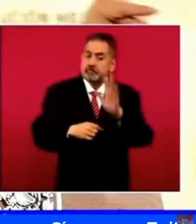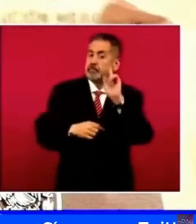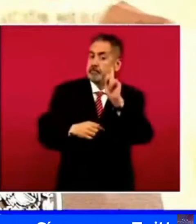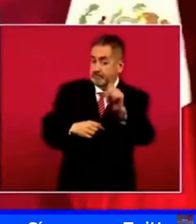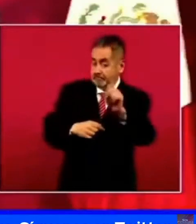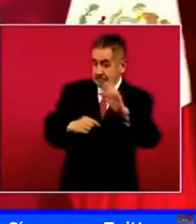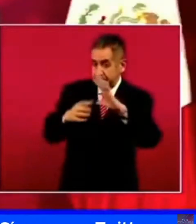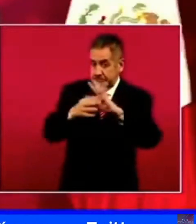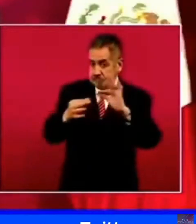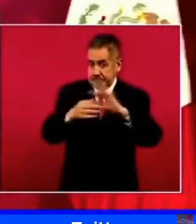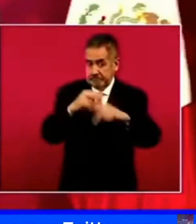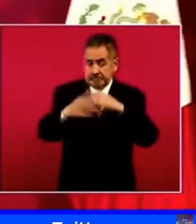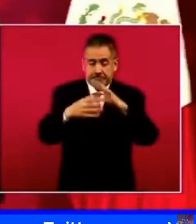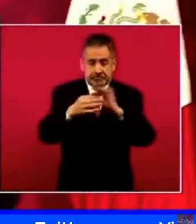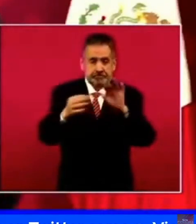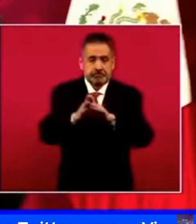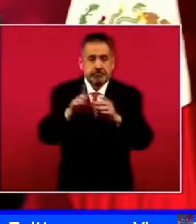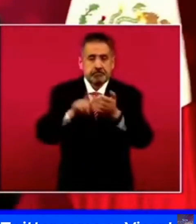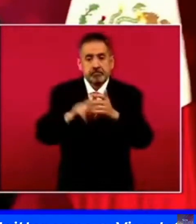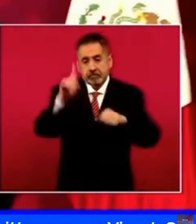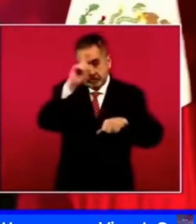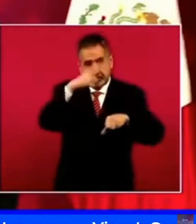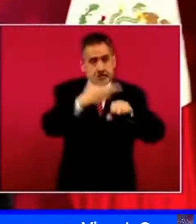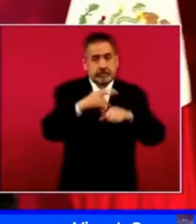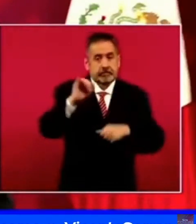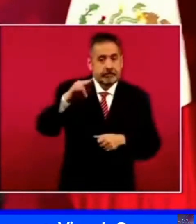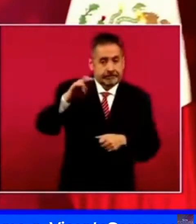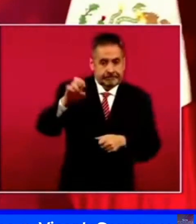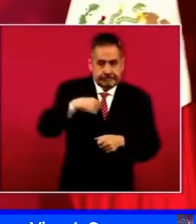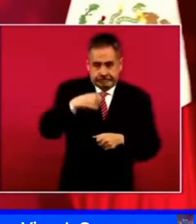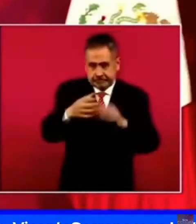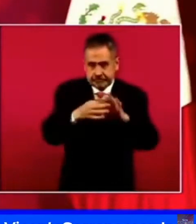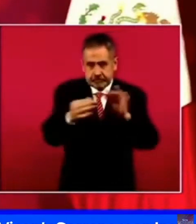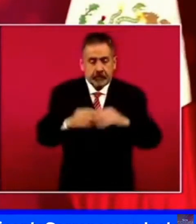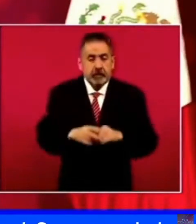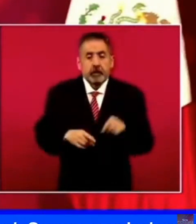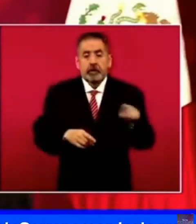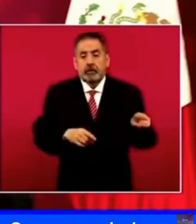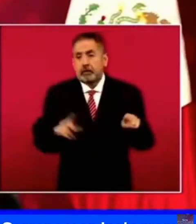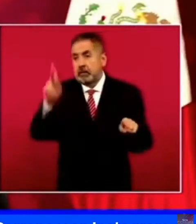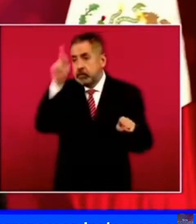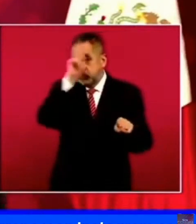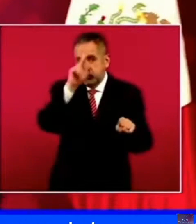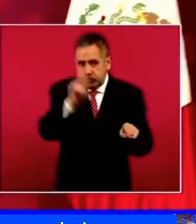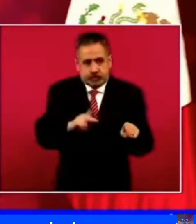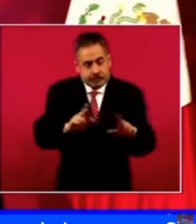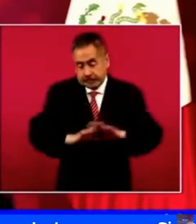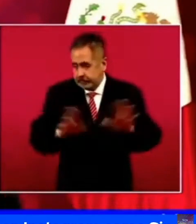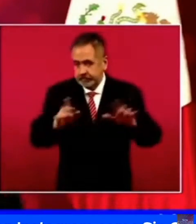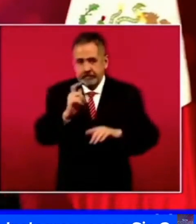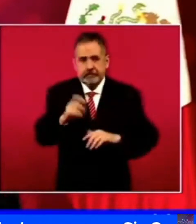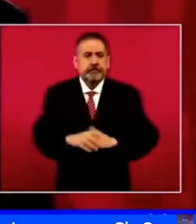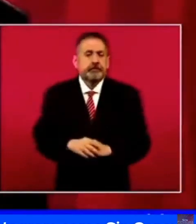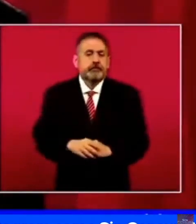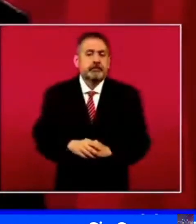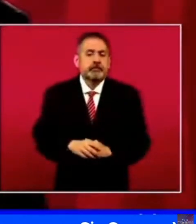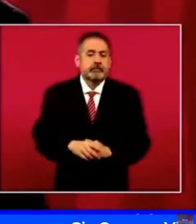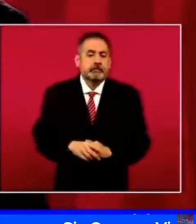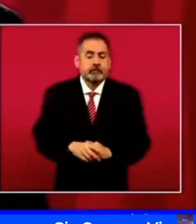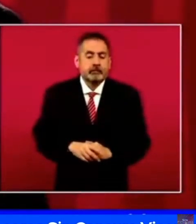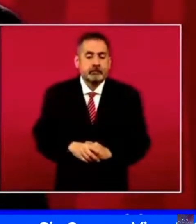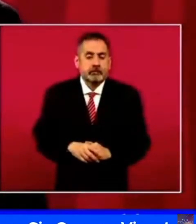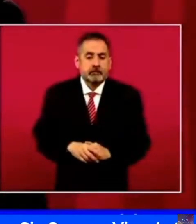sobre los consejeros de línea porque eso todavía está peor este